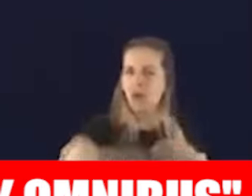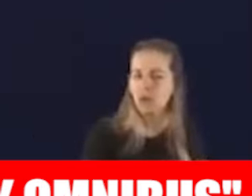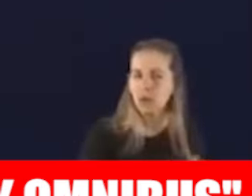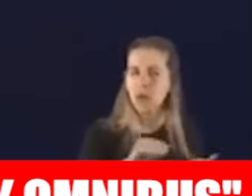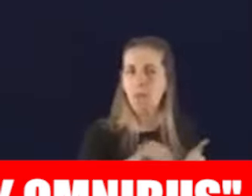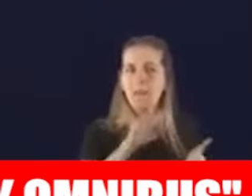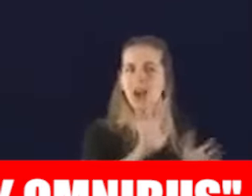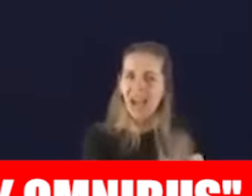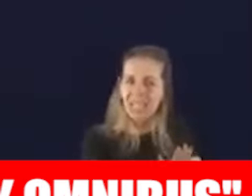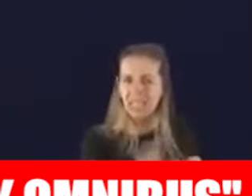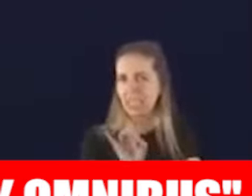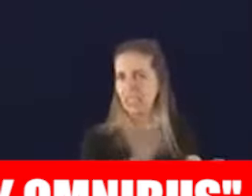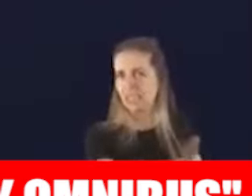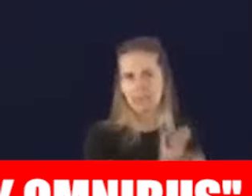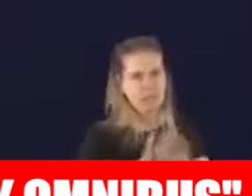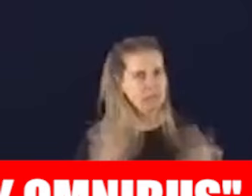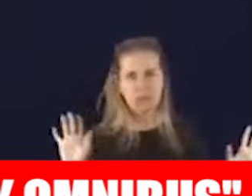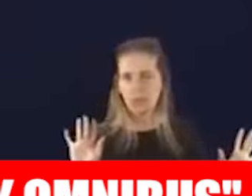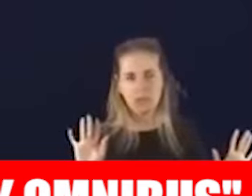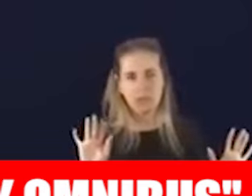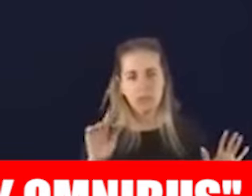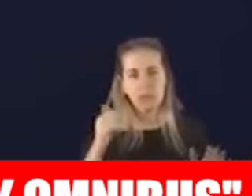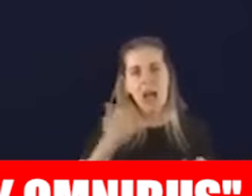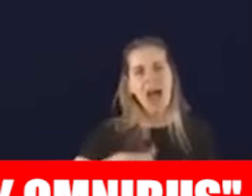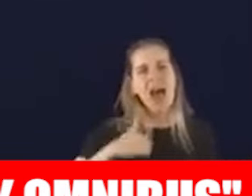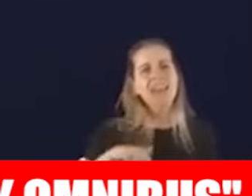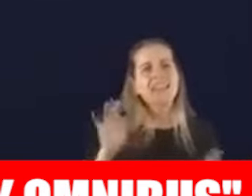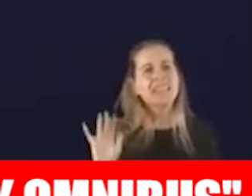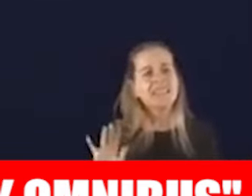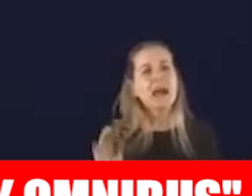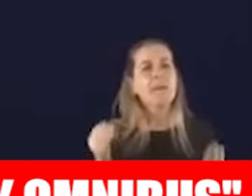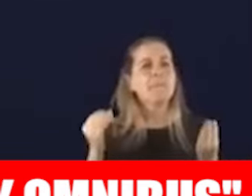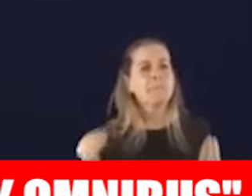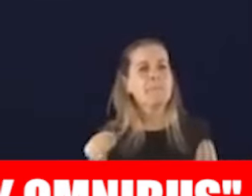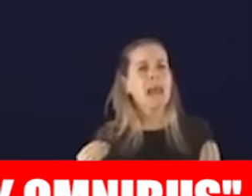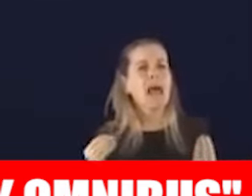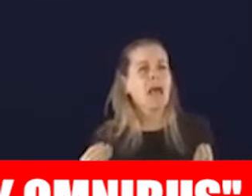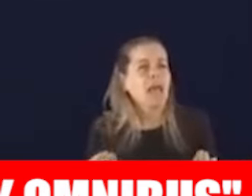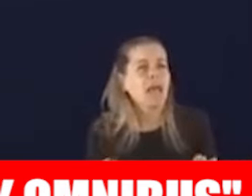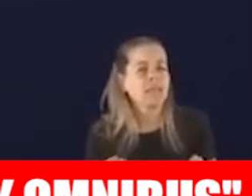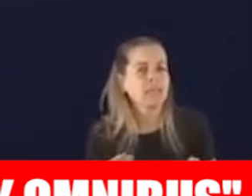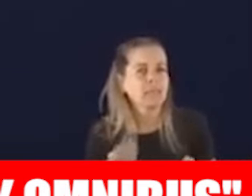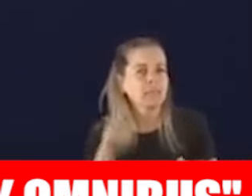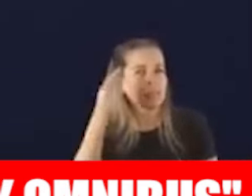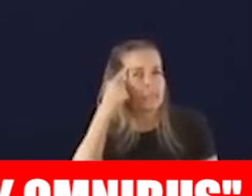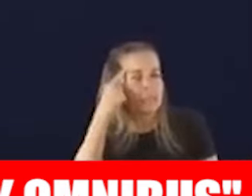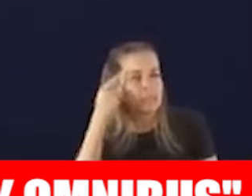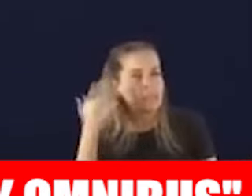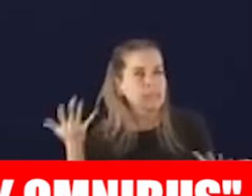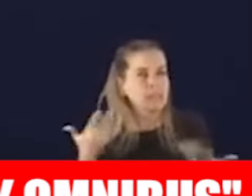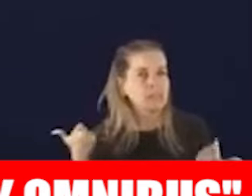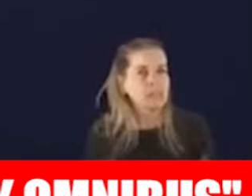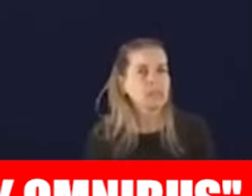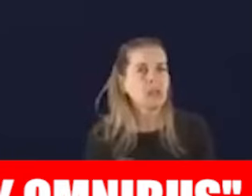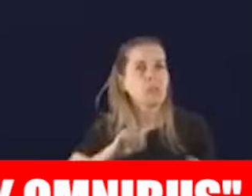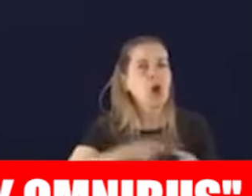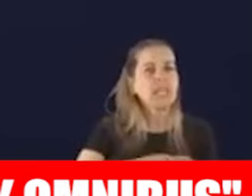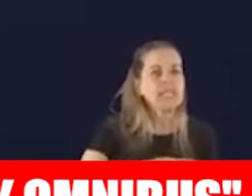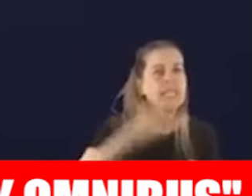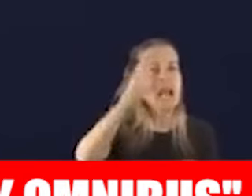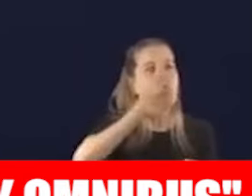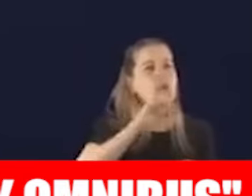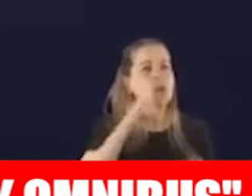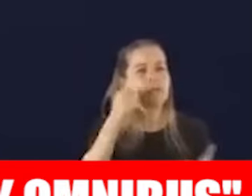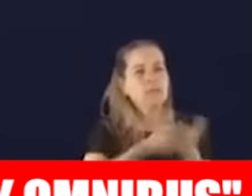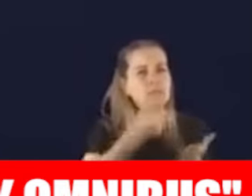no el país no está para nunca lo está pero mucho menos en esta situación de crudeza de realidad cruda que estamos viviendo y que vamos a seguir